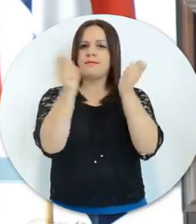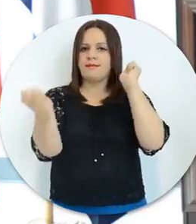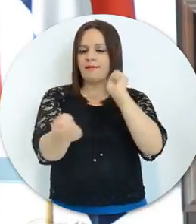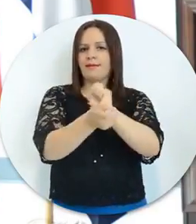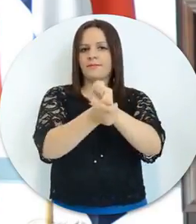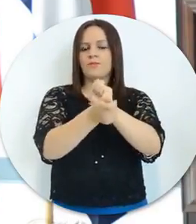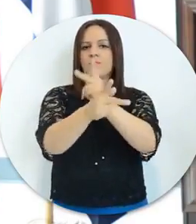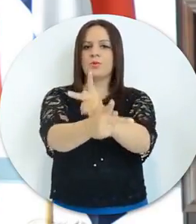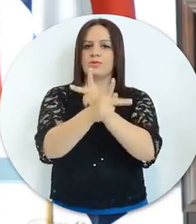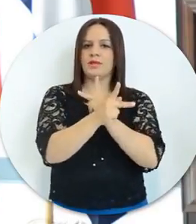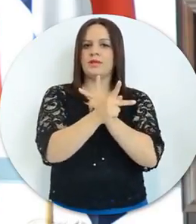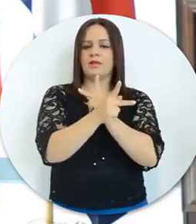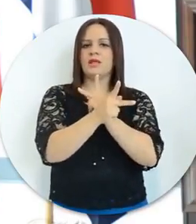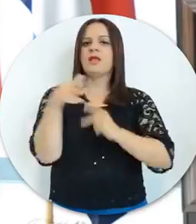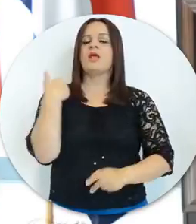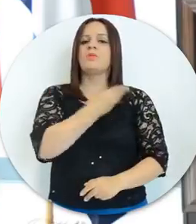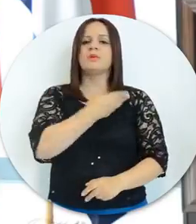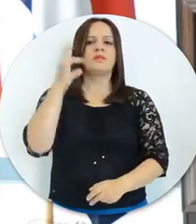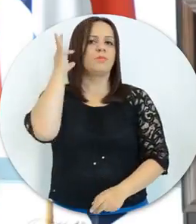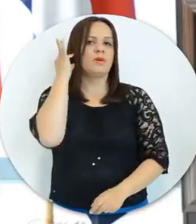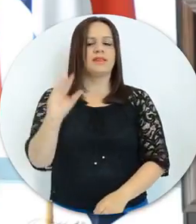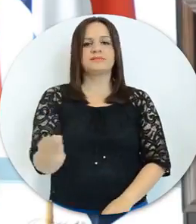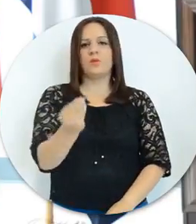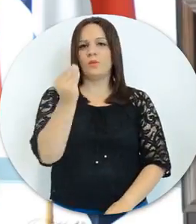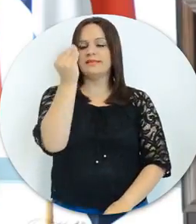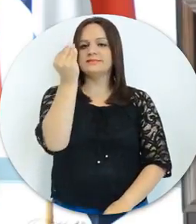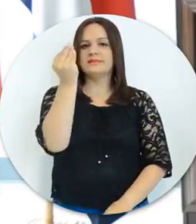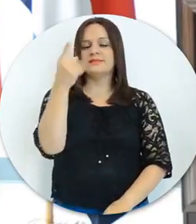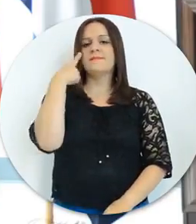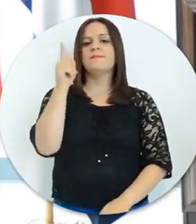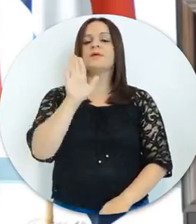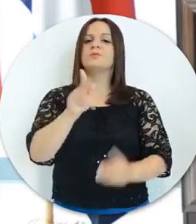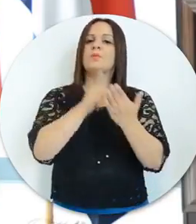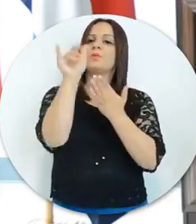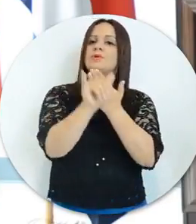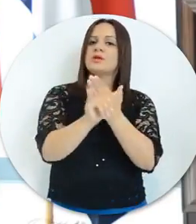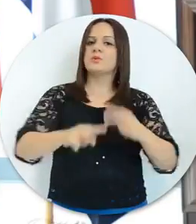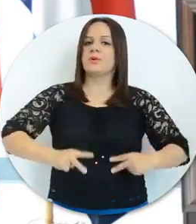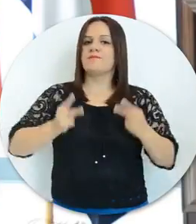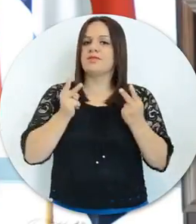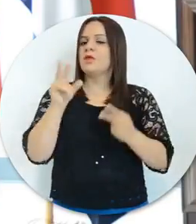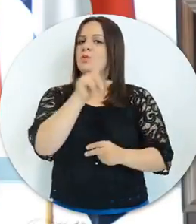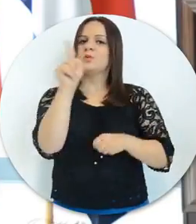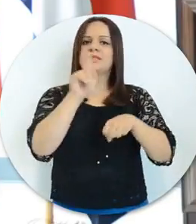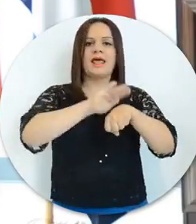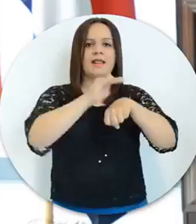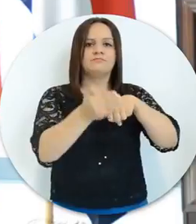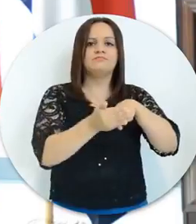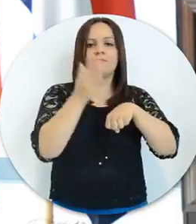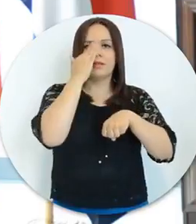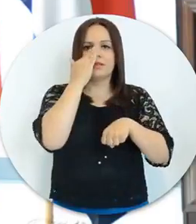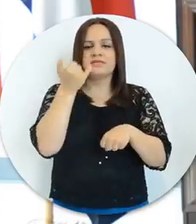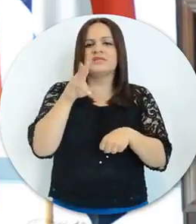proteger particularmente a nuestras mujeres adolescentes para que su proyecto de vida no sea la maternidad, sino que